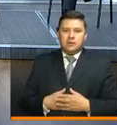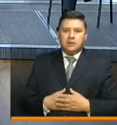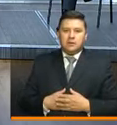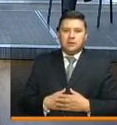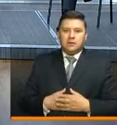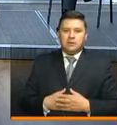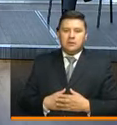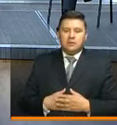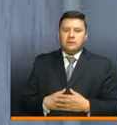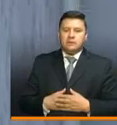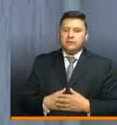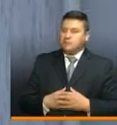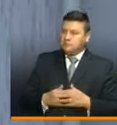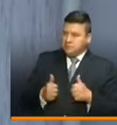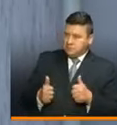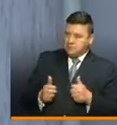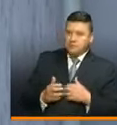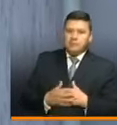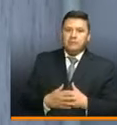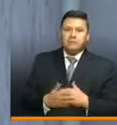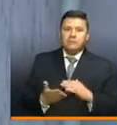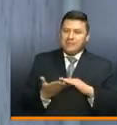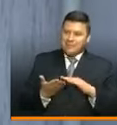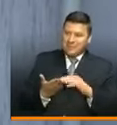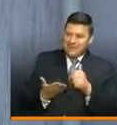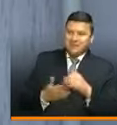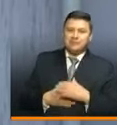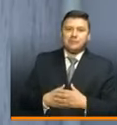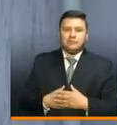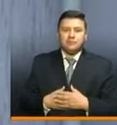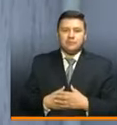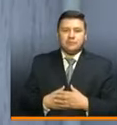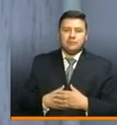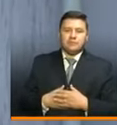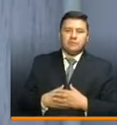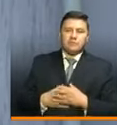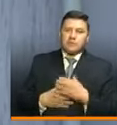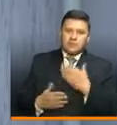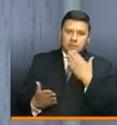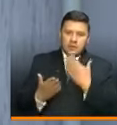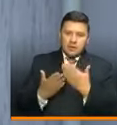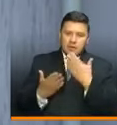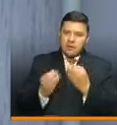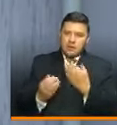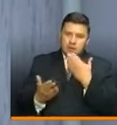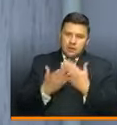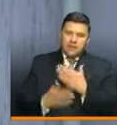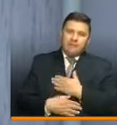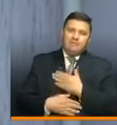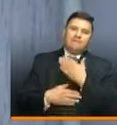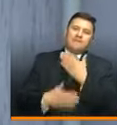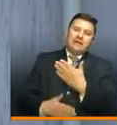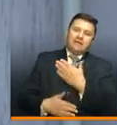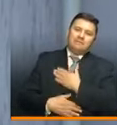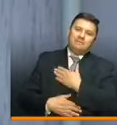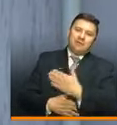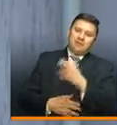De acuerdo. Perdón. Entonces, muchísimas felicitaciones por